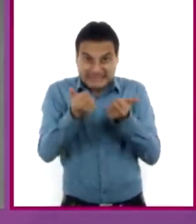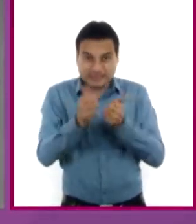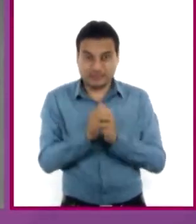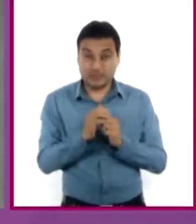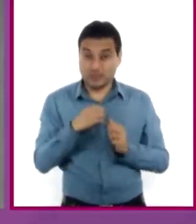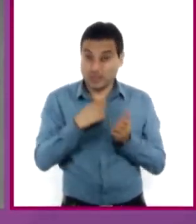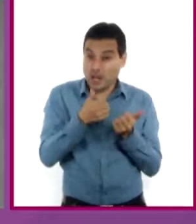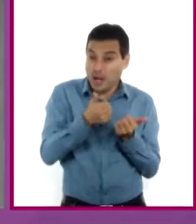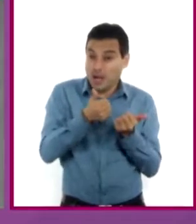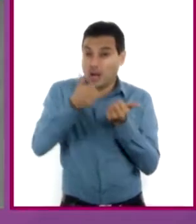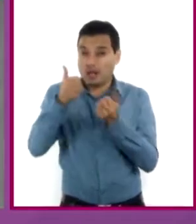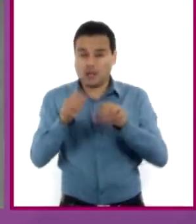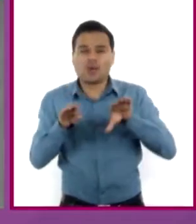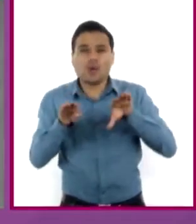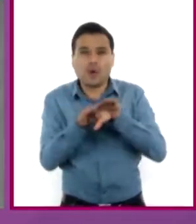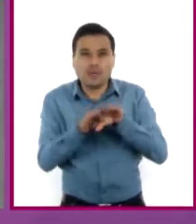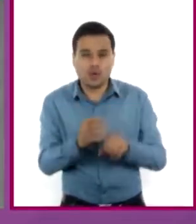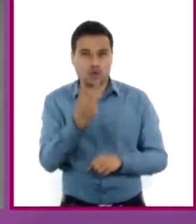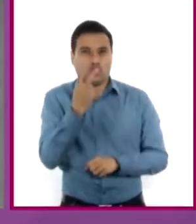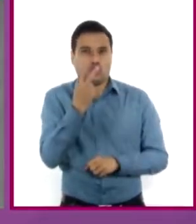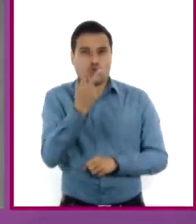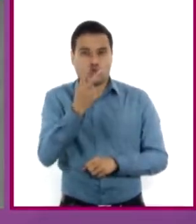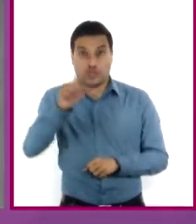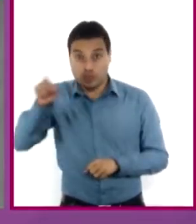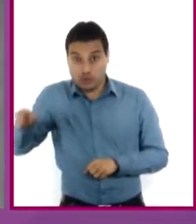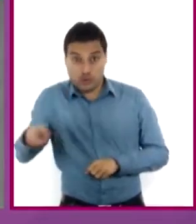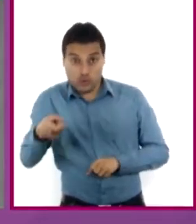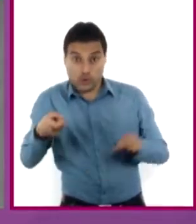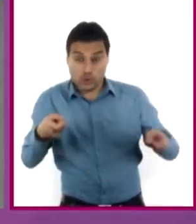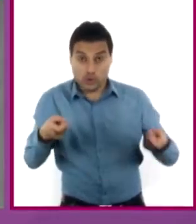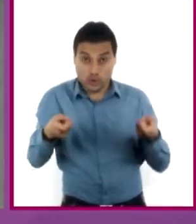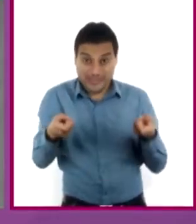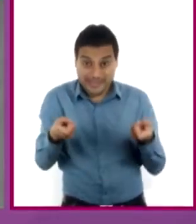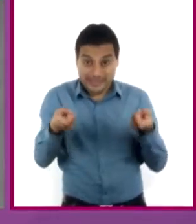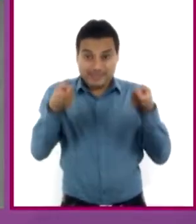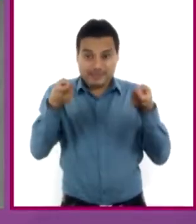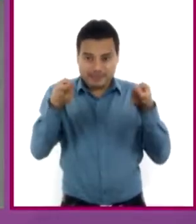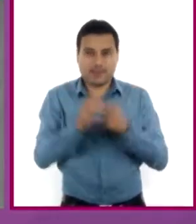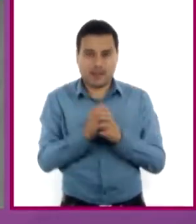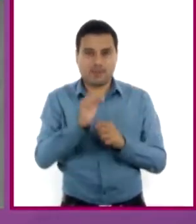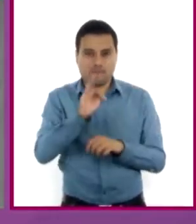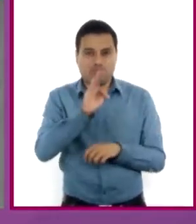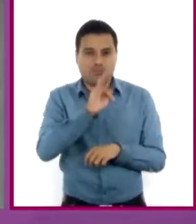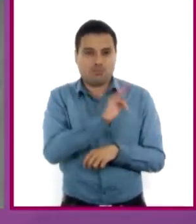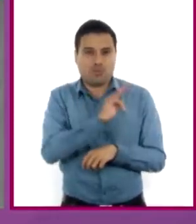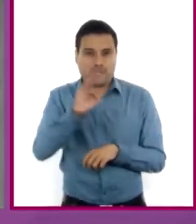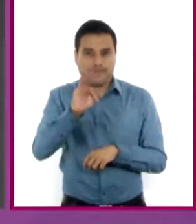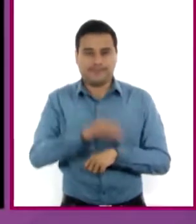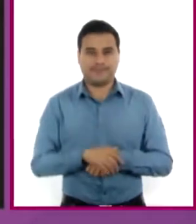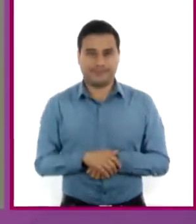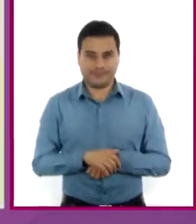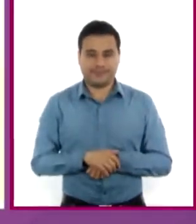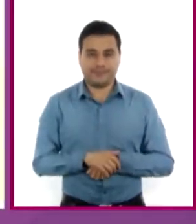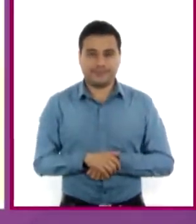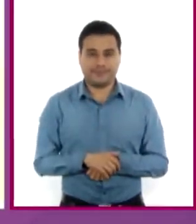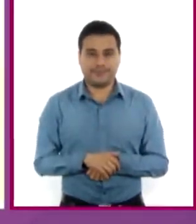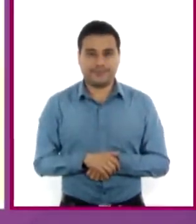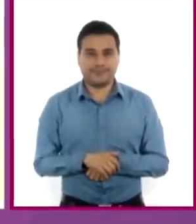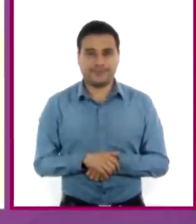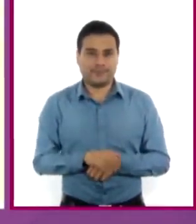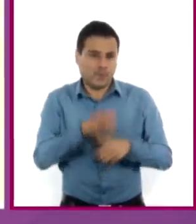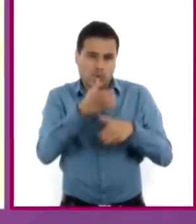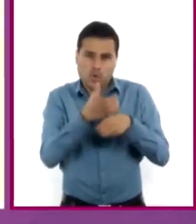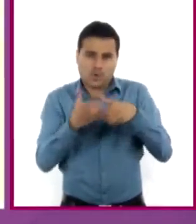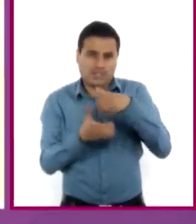habría podido lograrse con 2 grúas cuyas fuerzas permitieran levantarla y colocarla en el lugar de restauración. Todos los